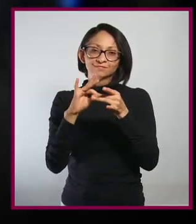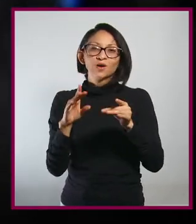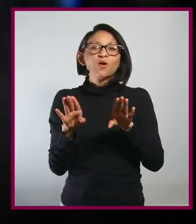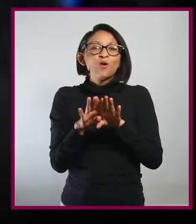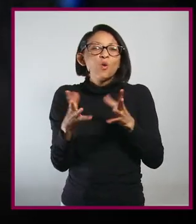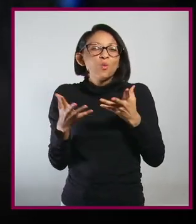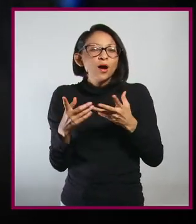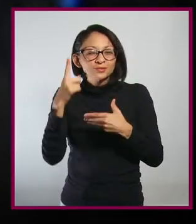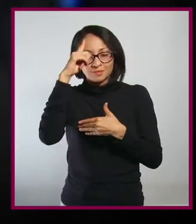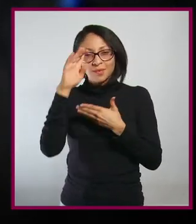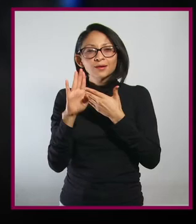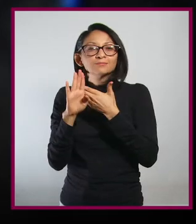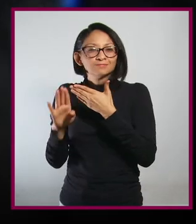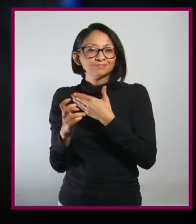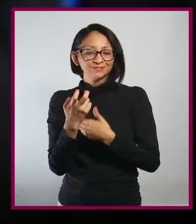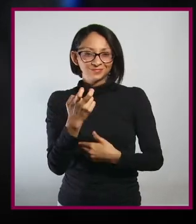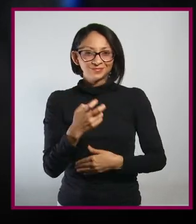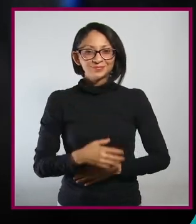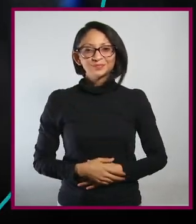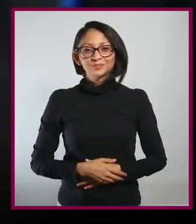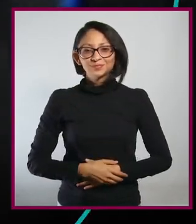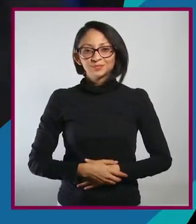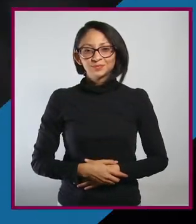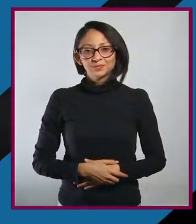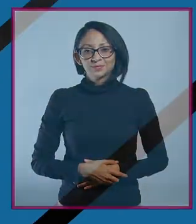lo que tenemos que hacer para reducir la presión arterial.